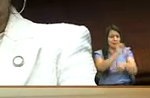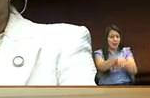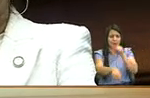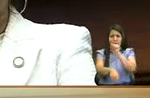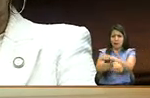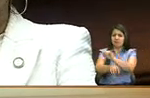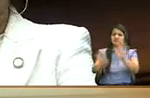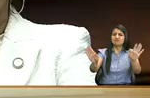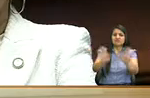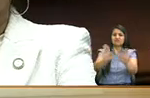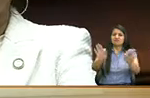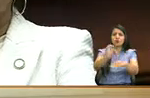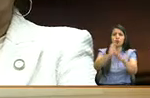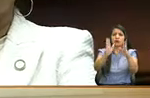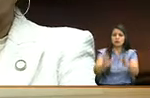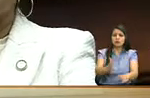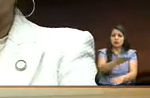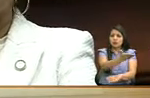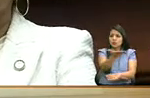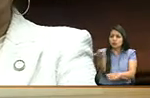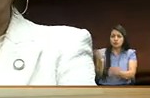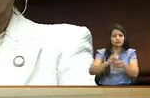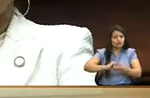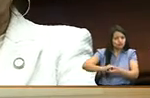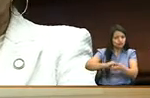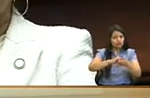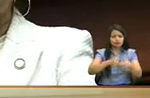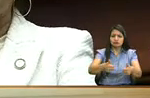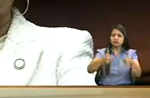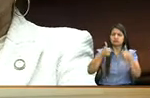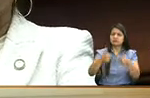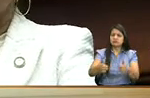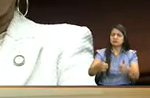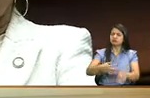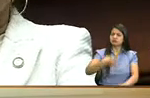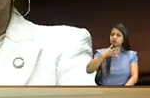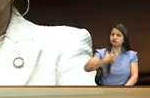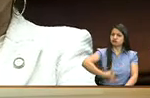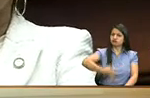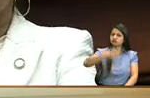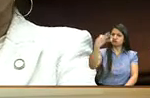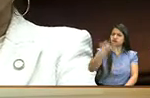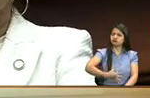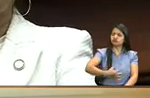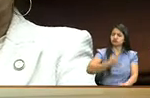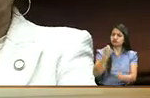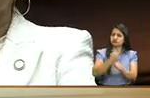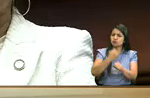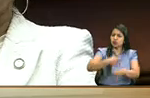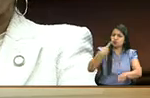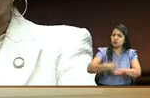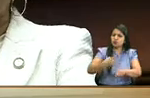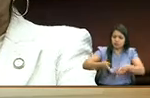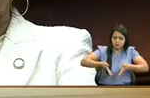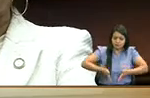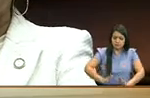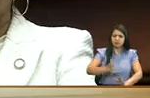de ecuatorianos como ustedes, solidarios, disciplinados, orgullosos de sus